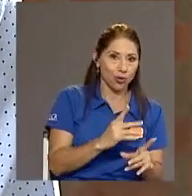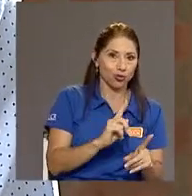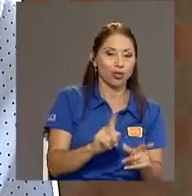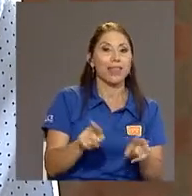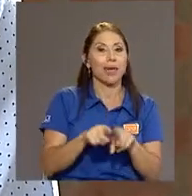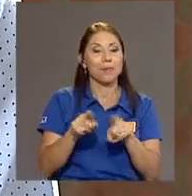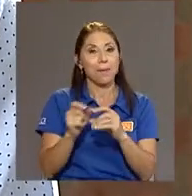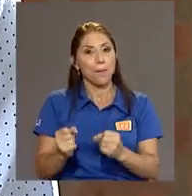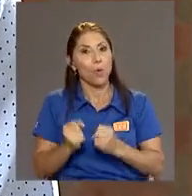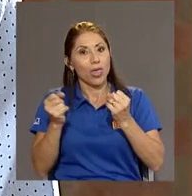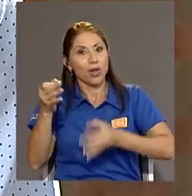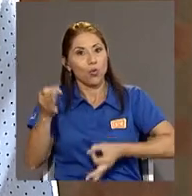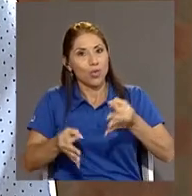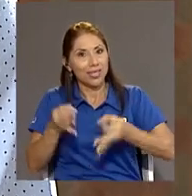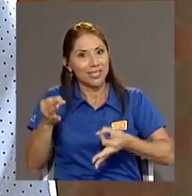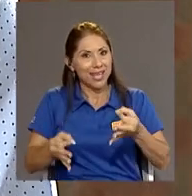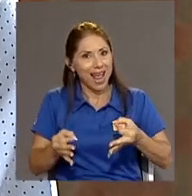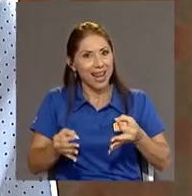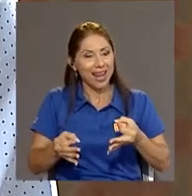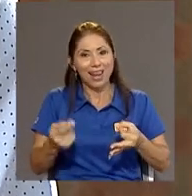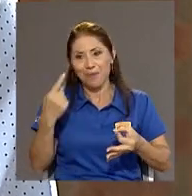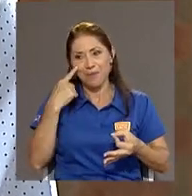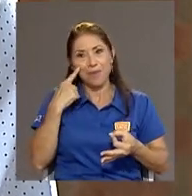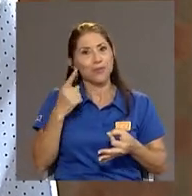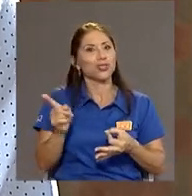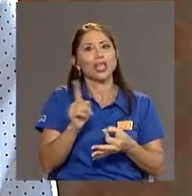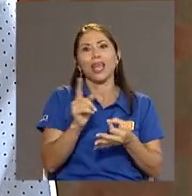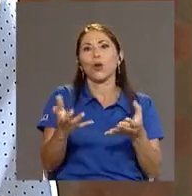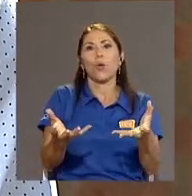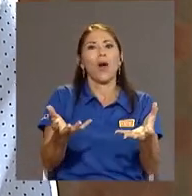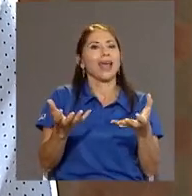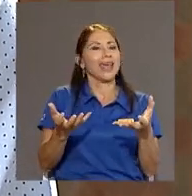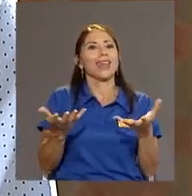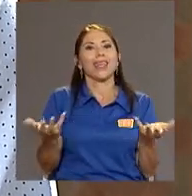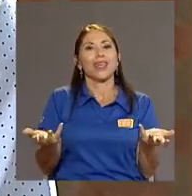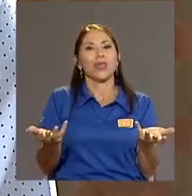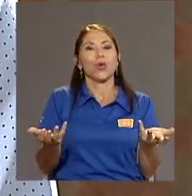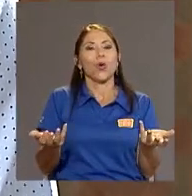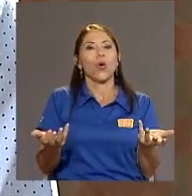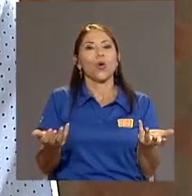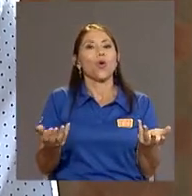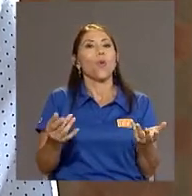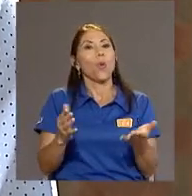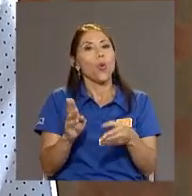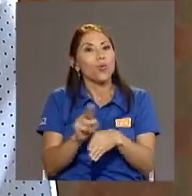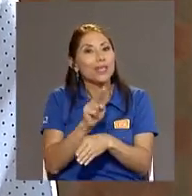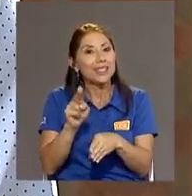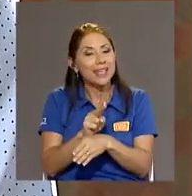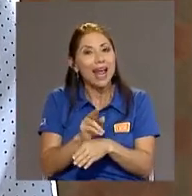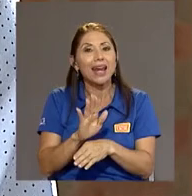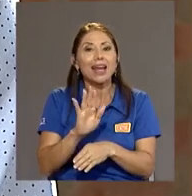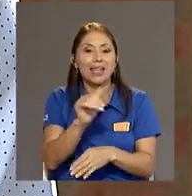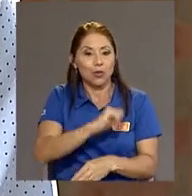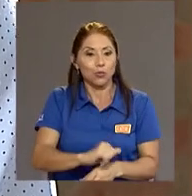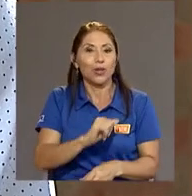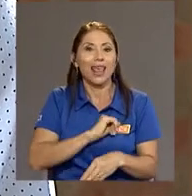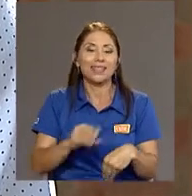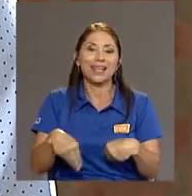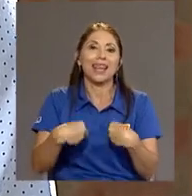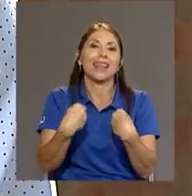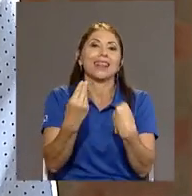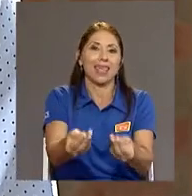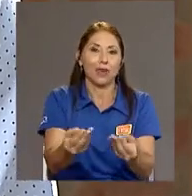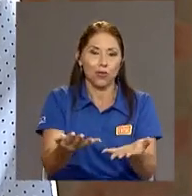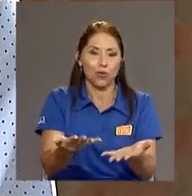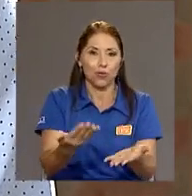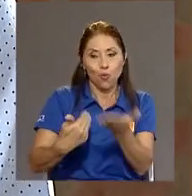querido dotarle las facultades que me parece los constituyentes le quisieron dar. Por ejemplo, el Ministerio de Hacienda habla de que